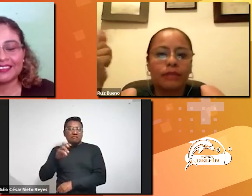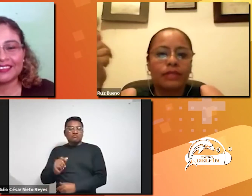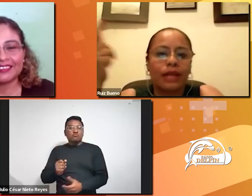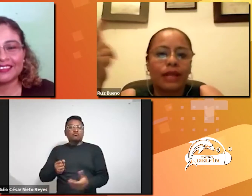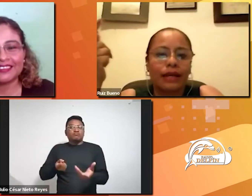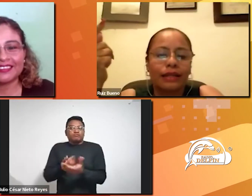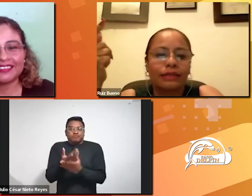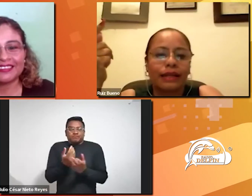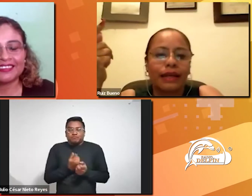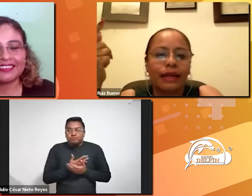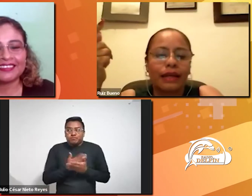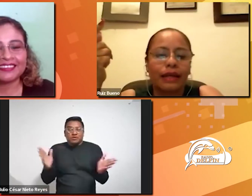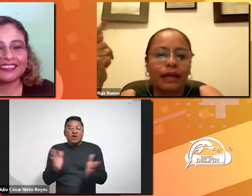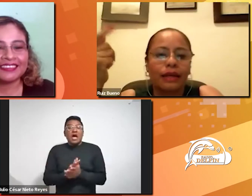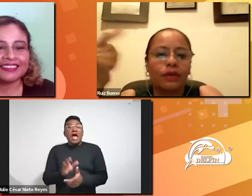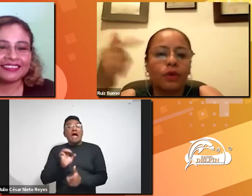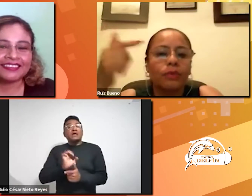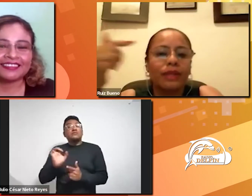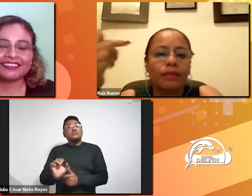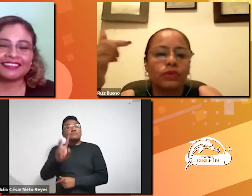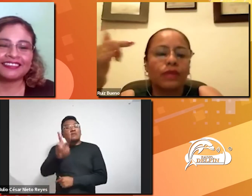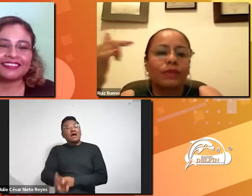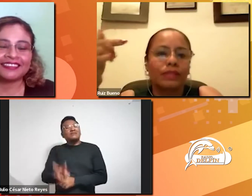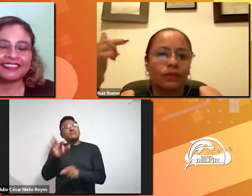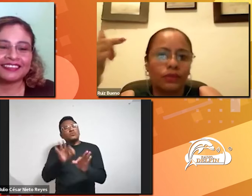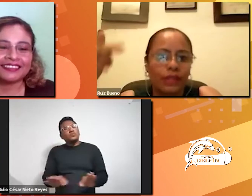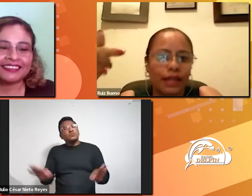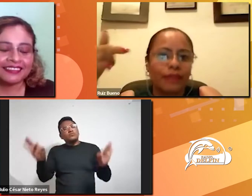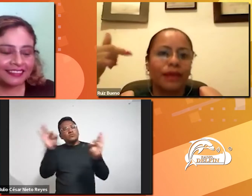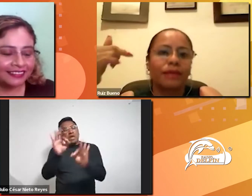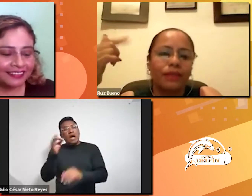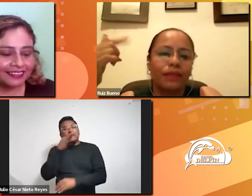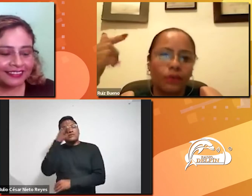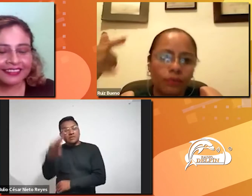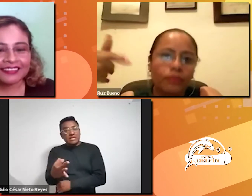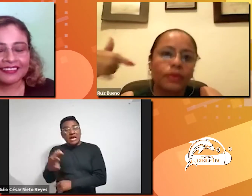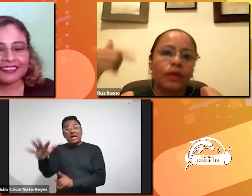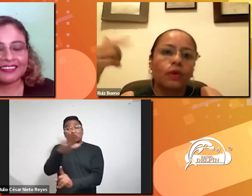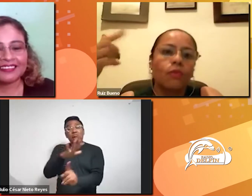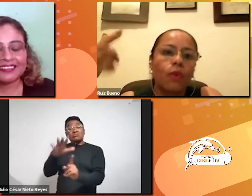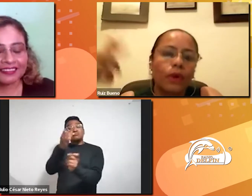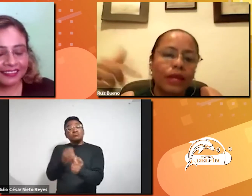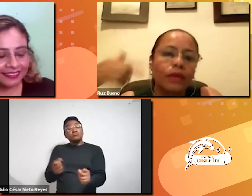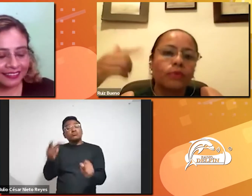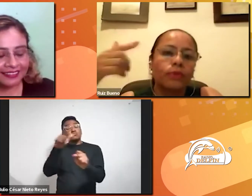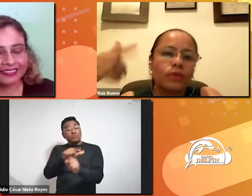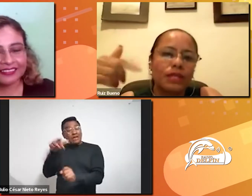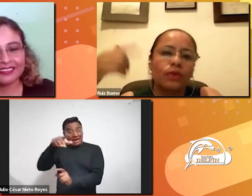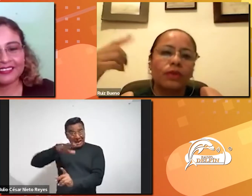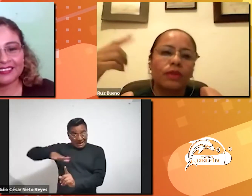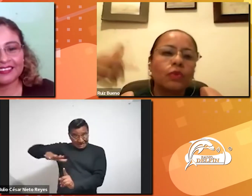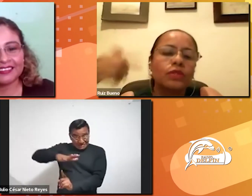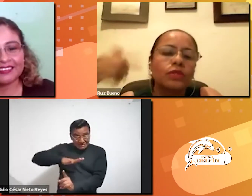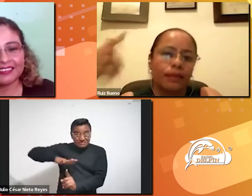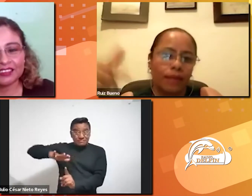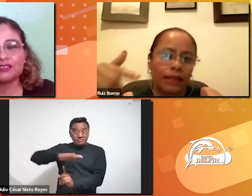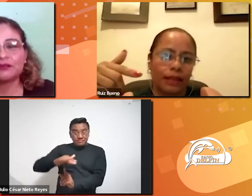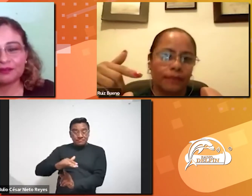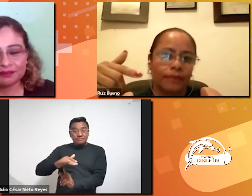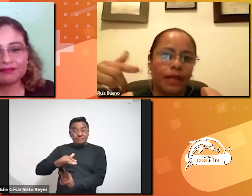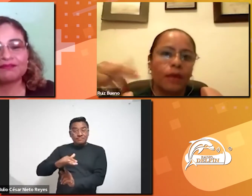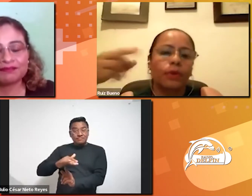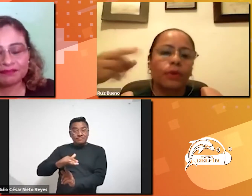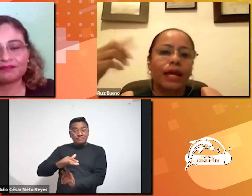importante mencionarles que no olvidemos que nuestra sociedad ha venido como en un proceso de mucha